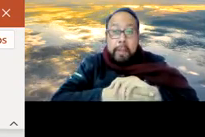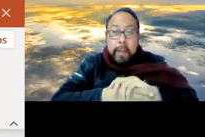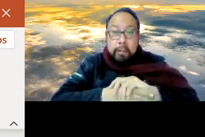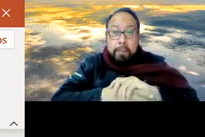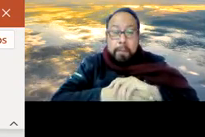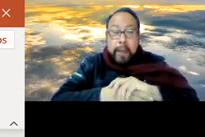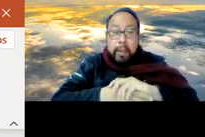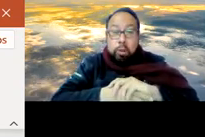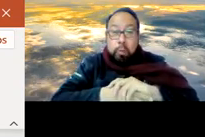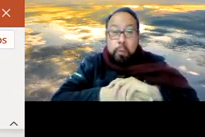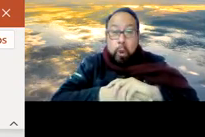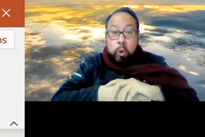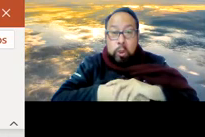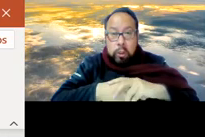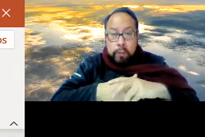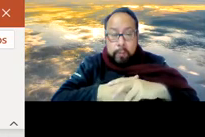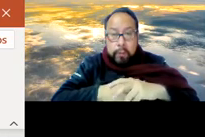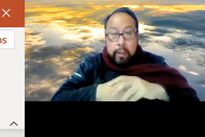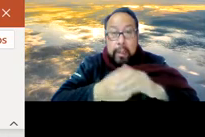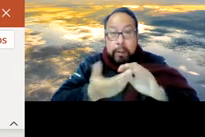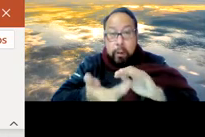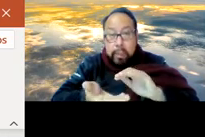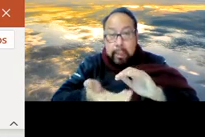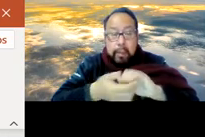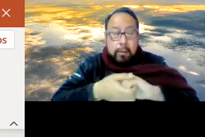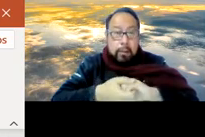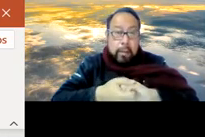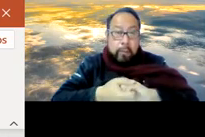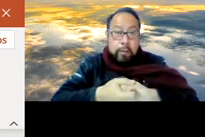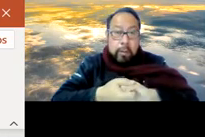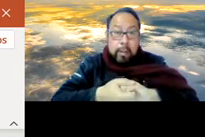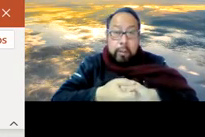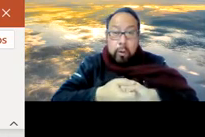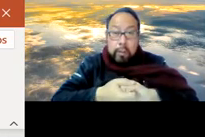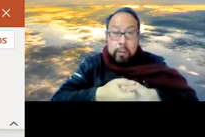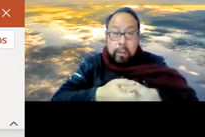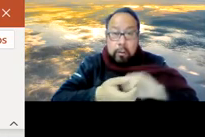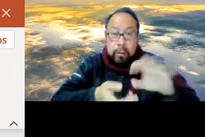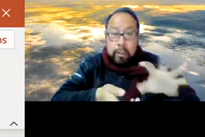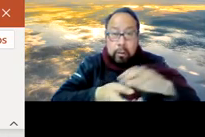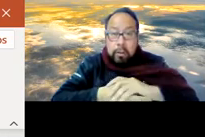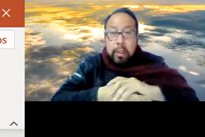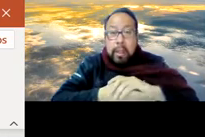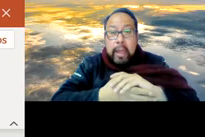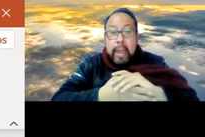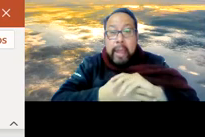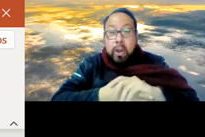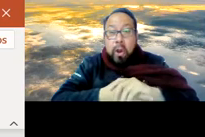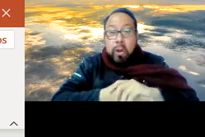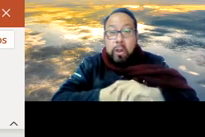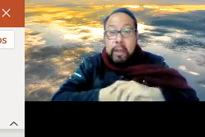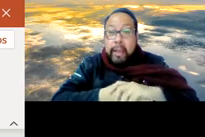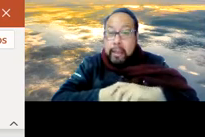los temas para su producción en bibliotecas, los tenemos, la circulación de estos escritos,